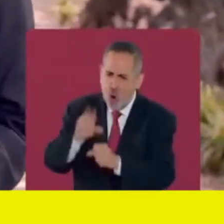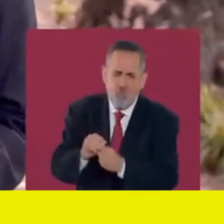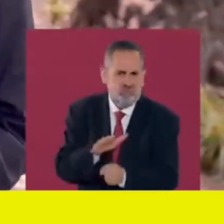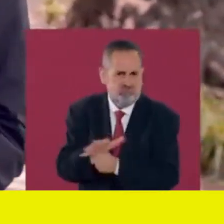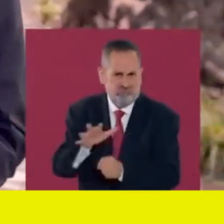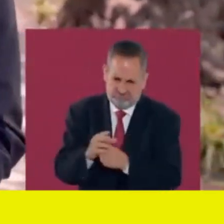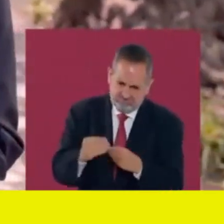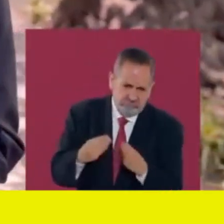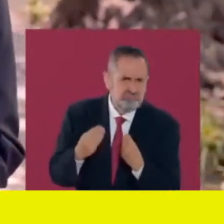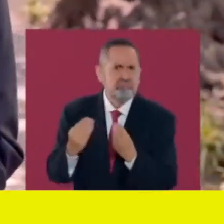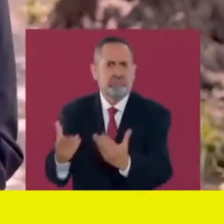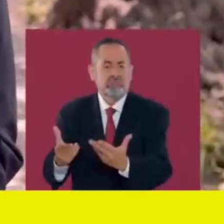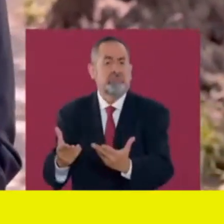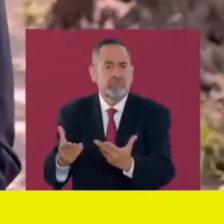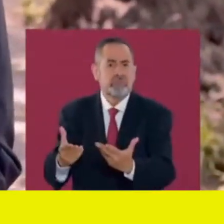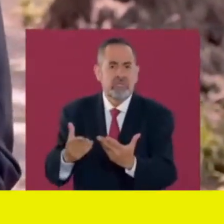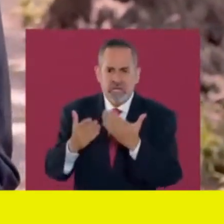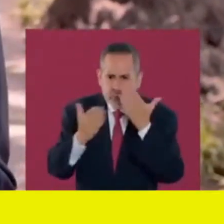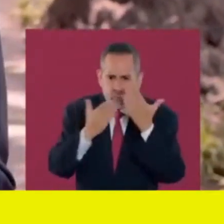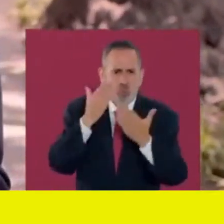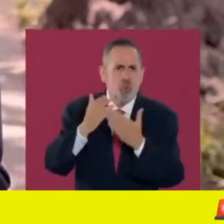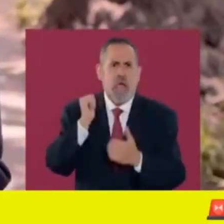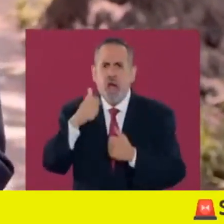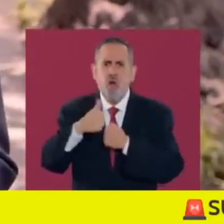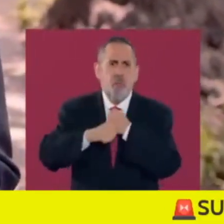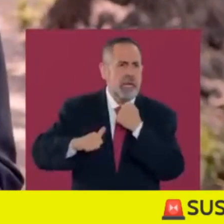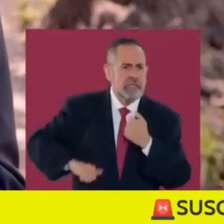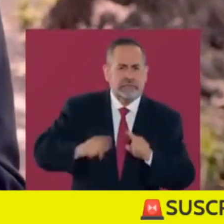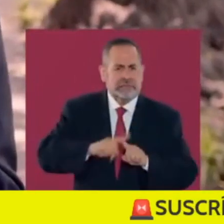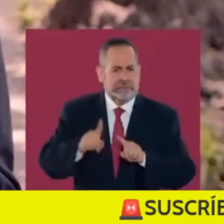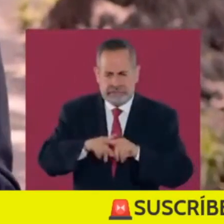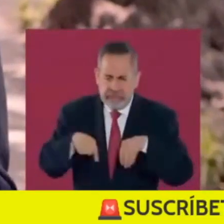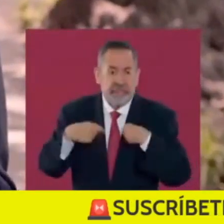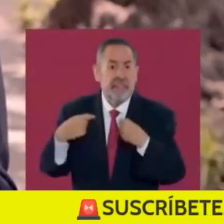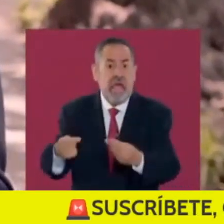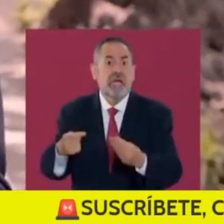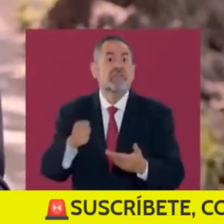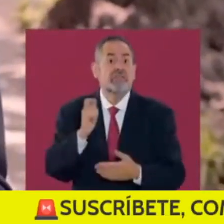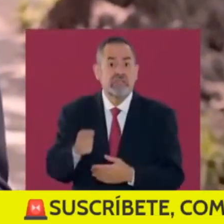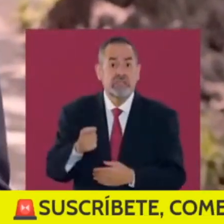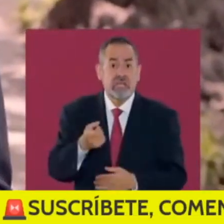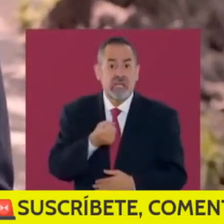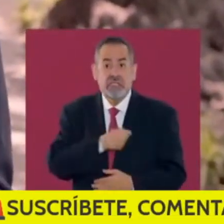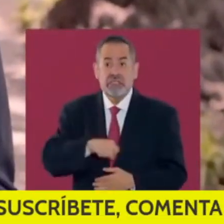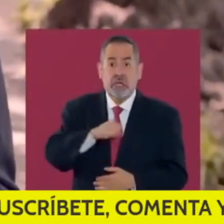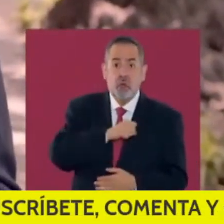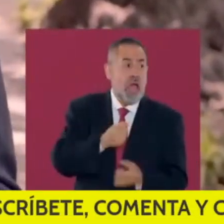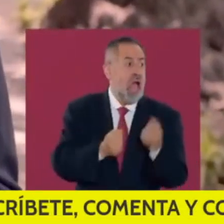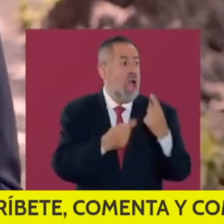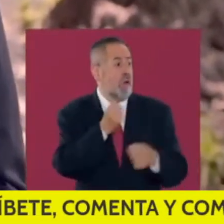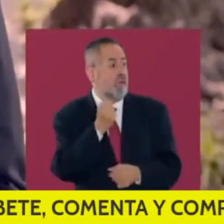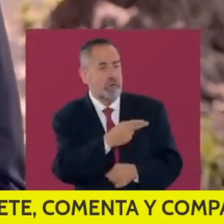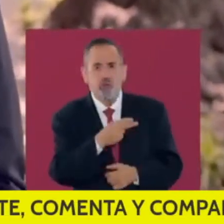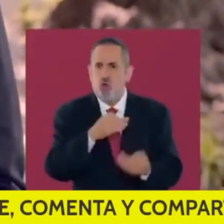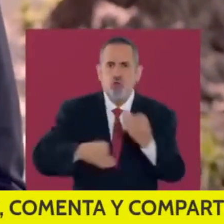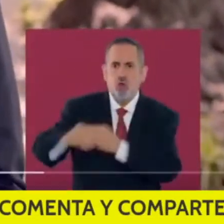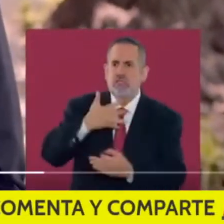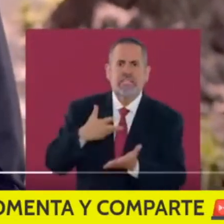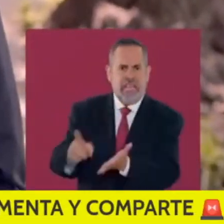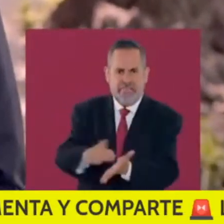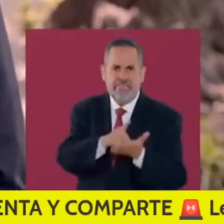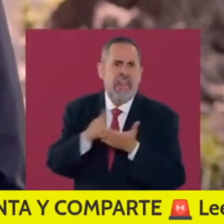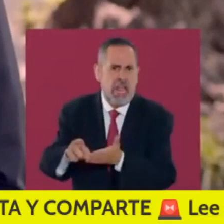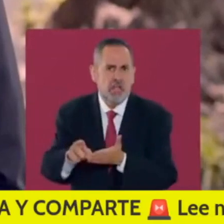los medicamentos, estudios, intervenciones quirúrgicas, porque la salud no es un privilegio, es un